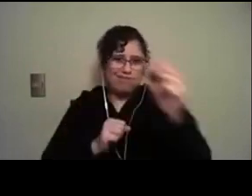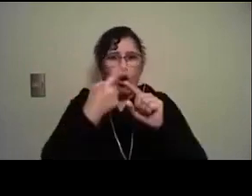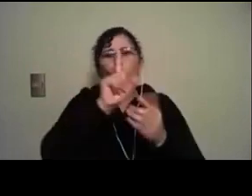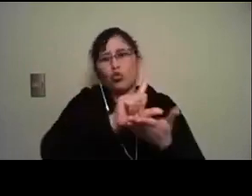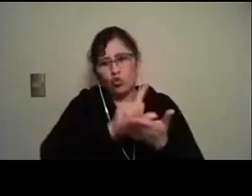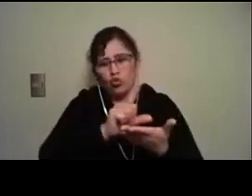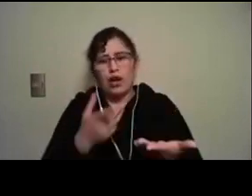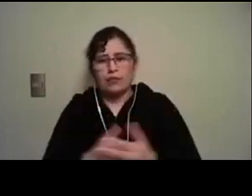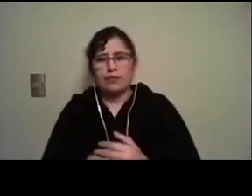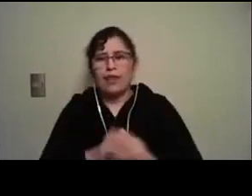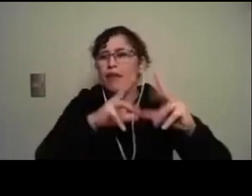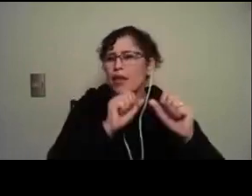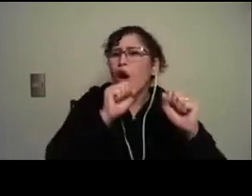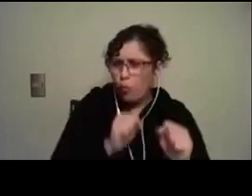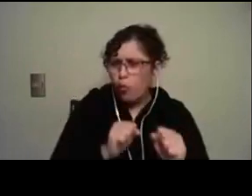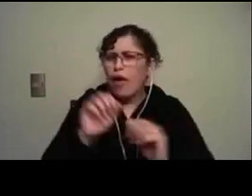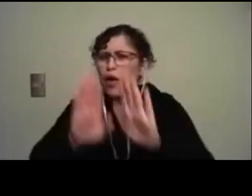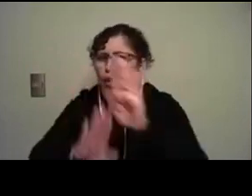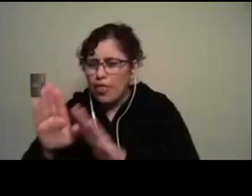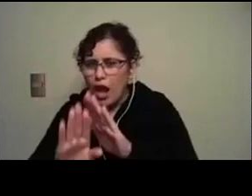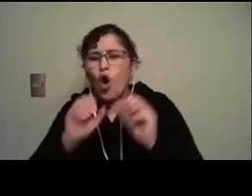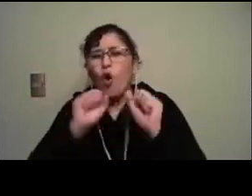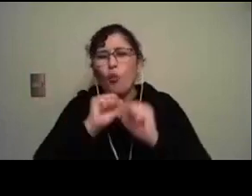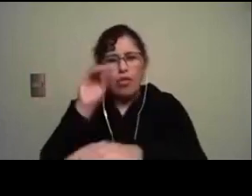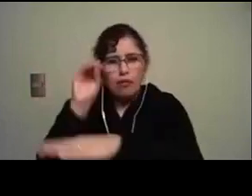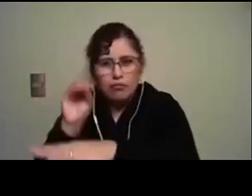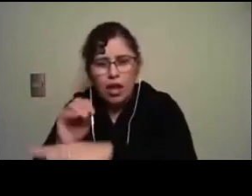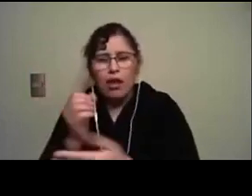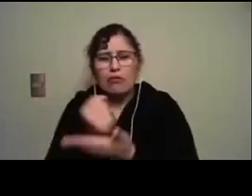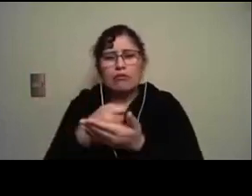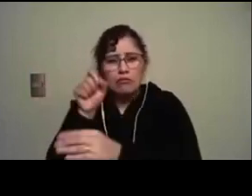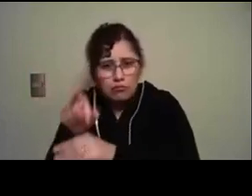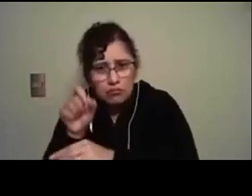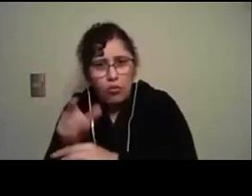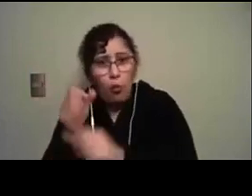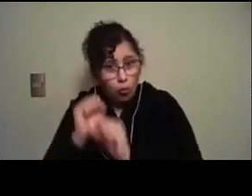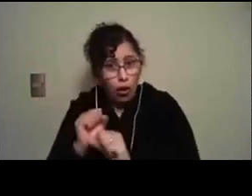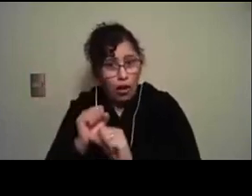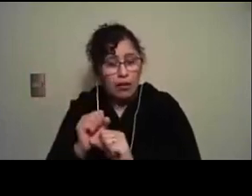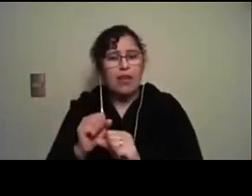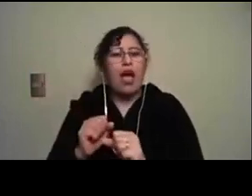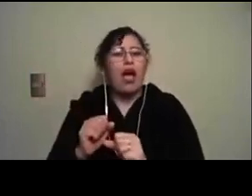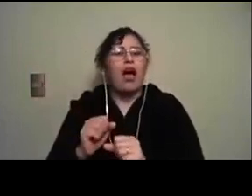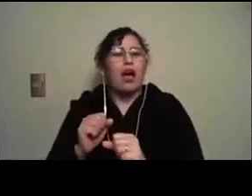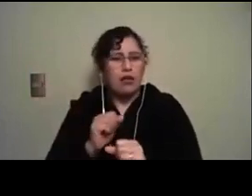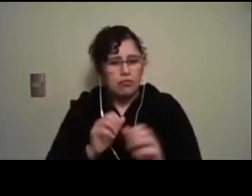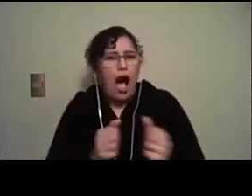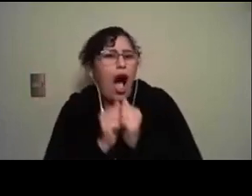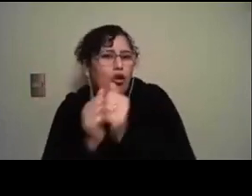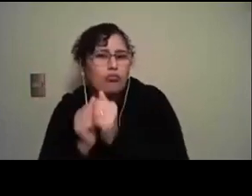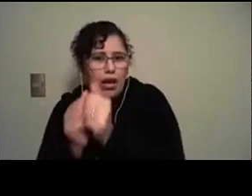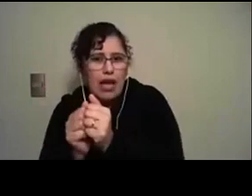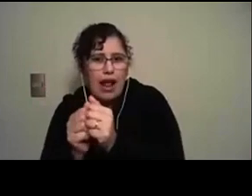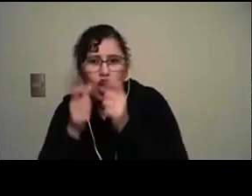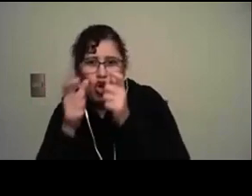para cuidarlo, para bañarlo, para darle la alimentación, para darle los medicamentos, para atenderlo, para llevarlo a los controles, ¿ya? Y si